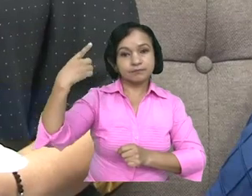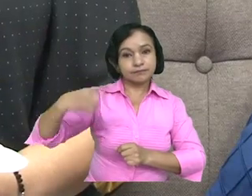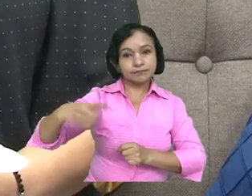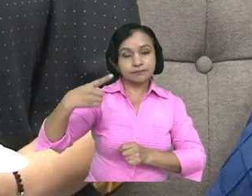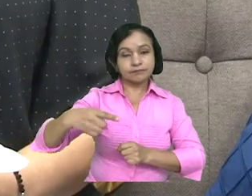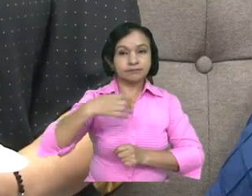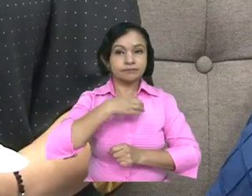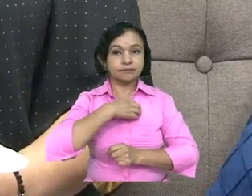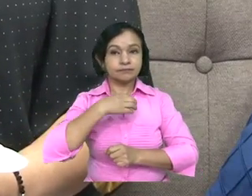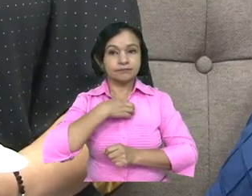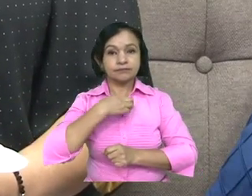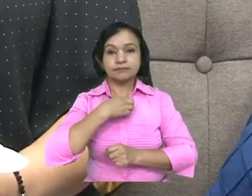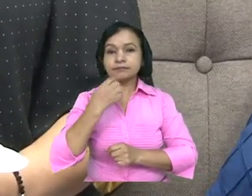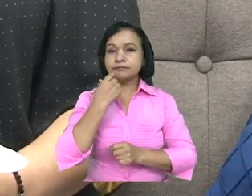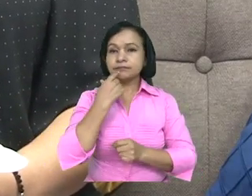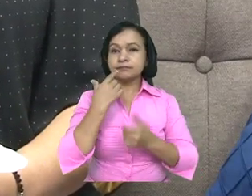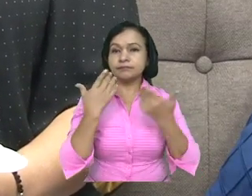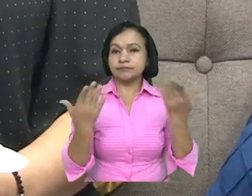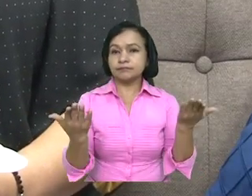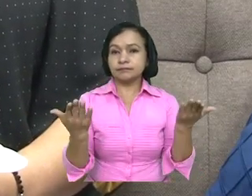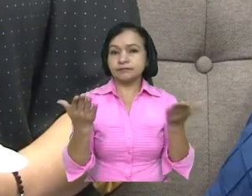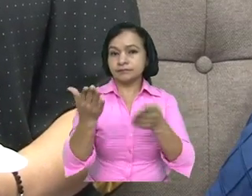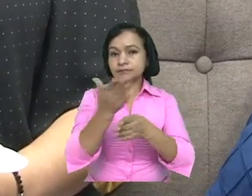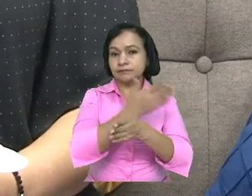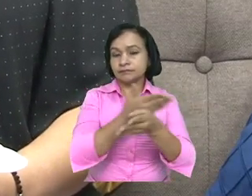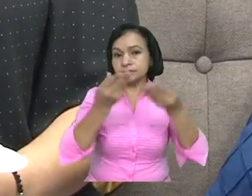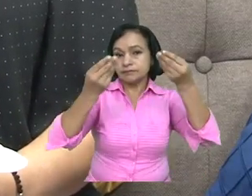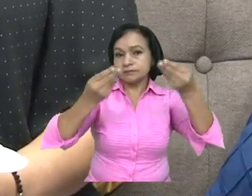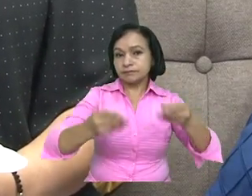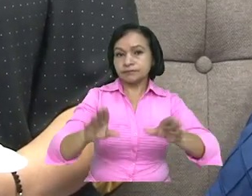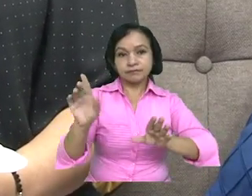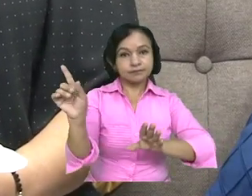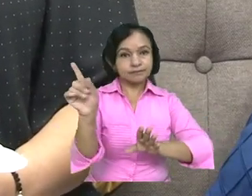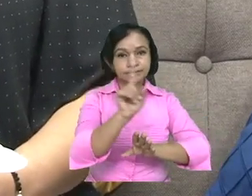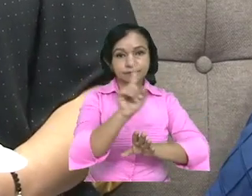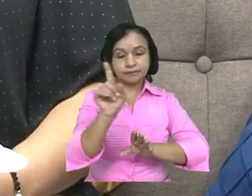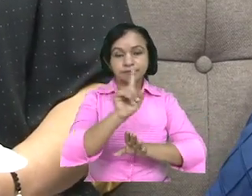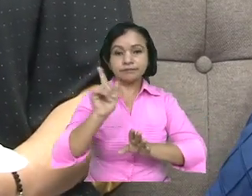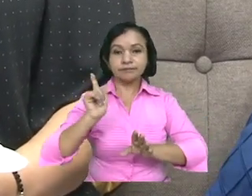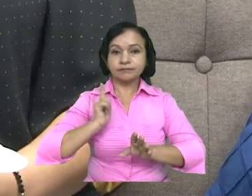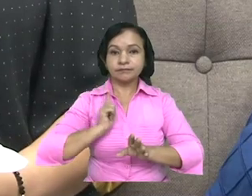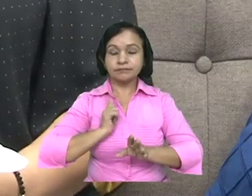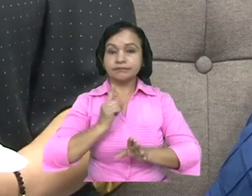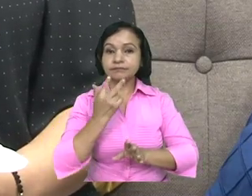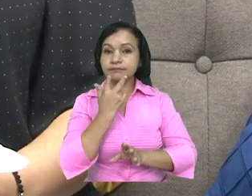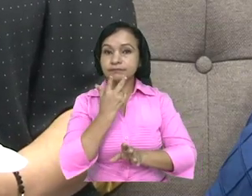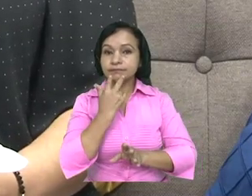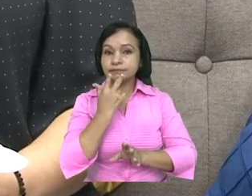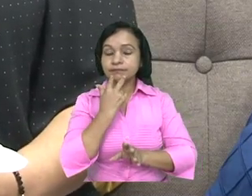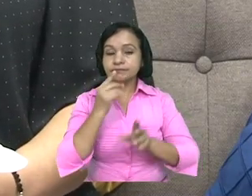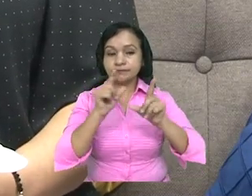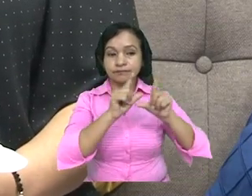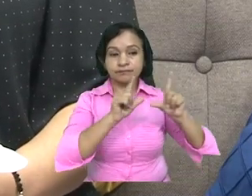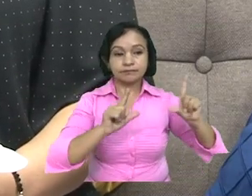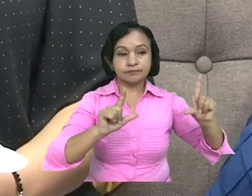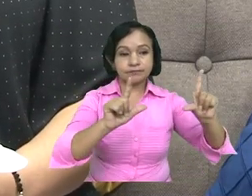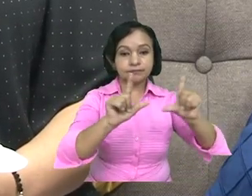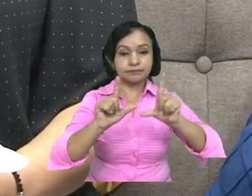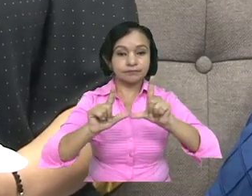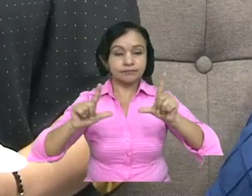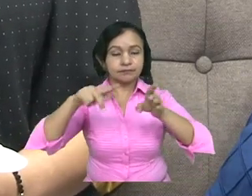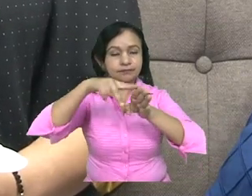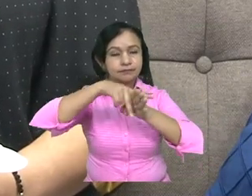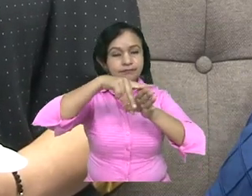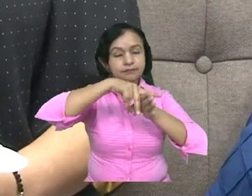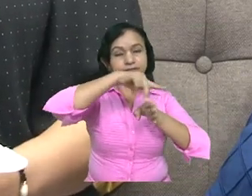de derecho, porque no es que se había perdido, es que no lo habíamos tenido, ¿verdad?, en las comunidades rurales, debido a